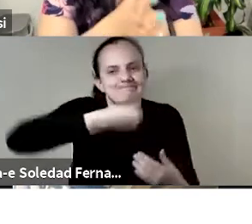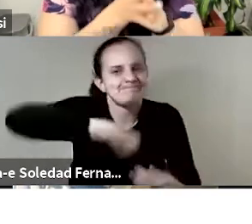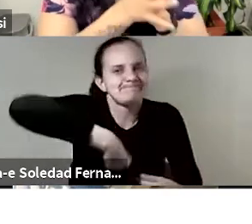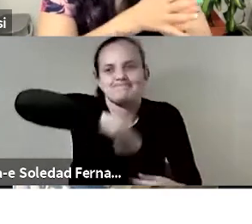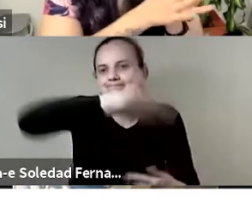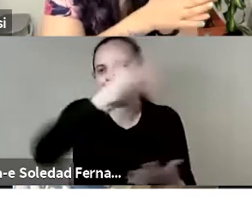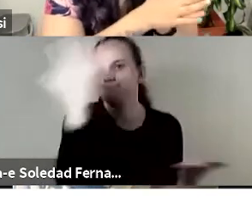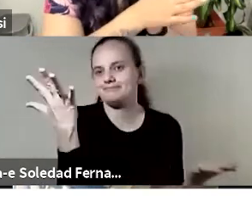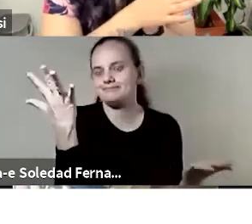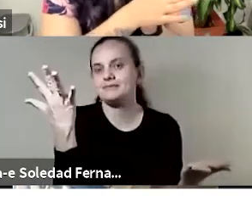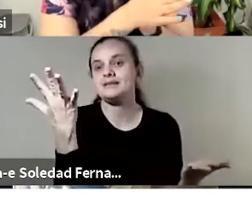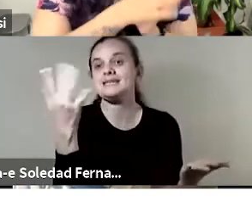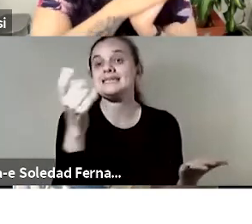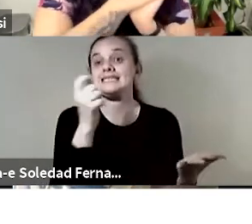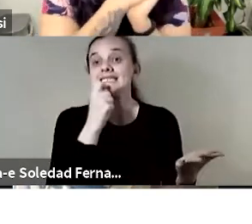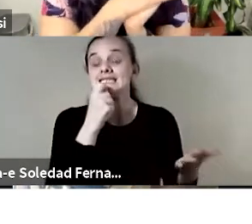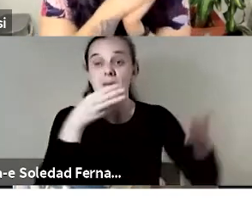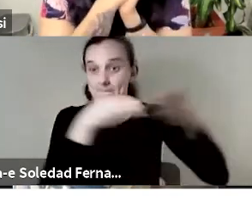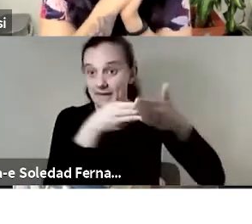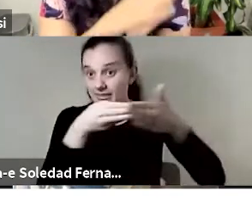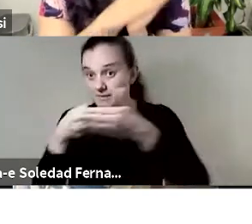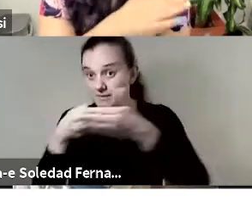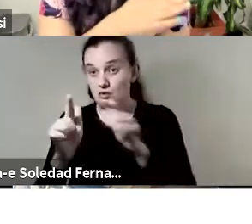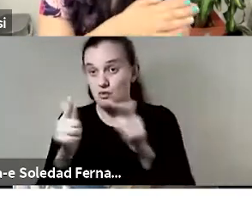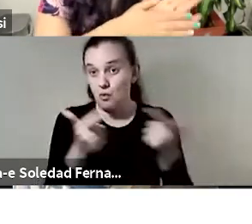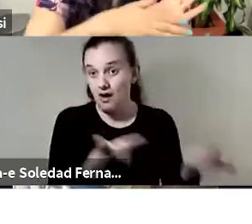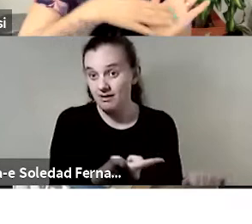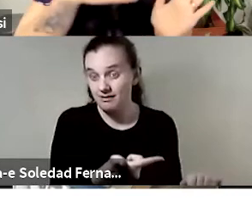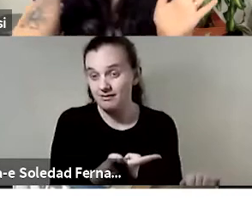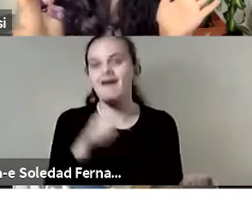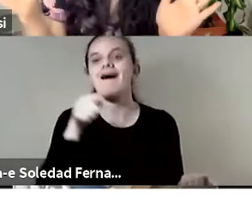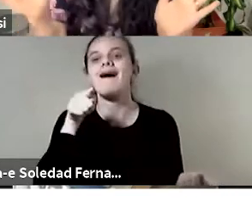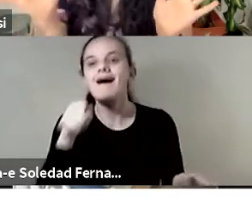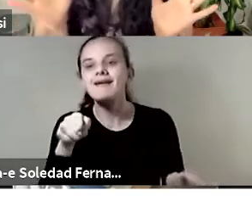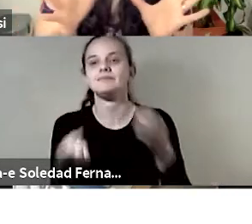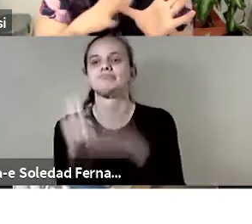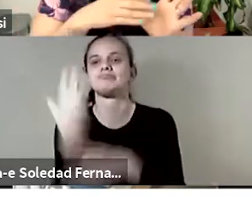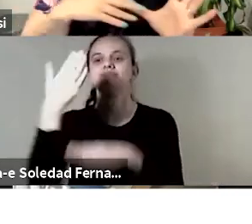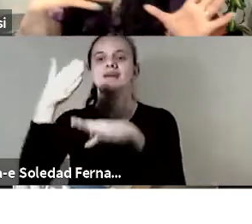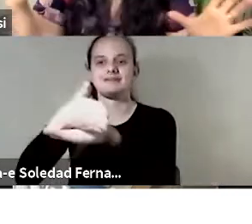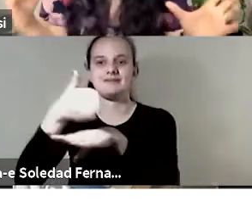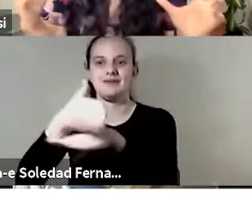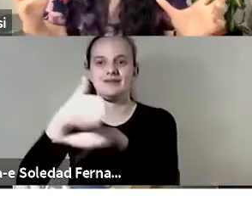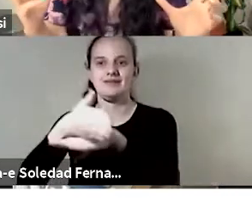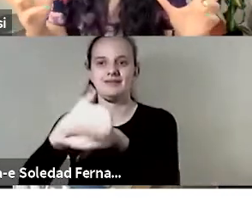Entonces, la diversidad, que puede ser de cualquier tipo, cuando es despojada de los impedimentos de la